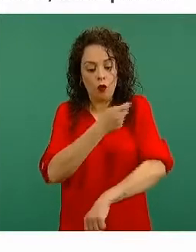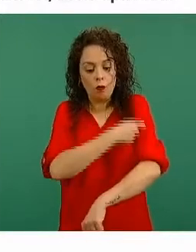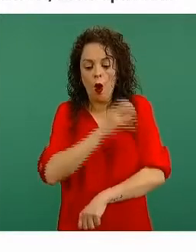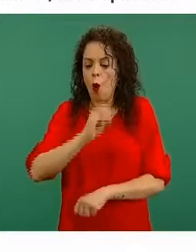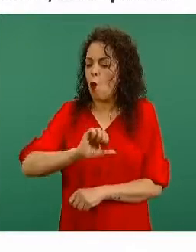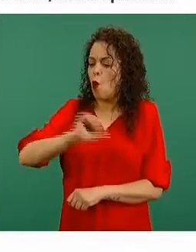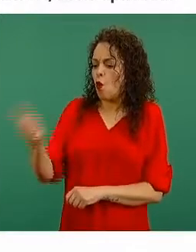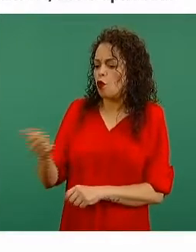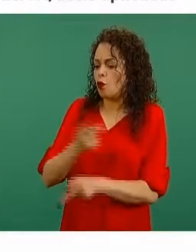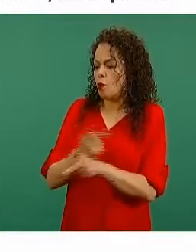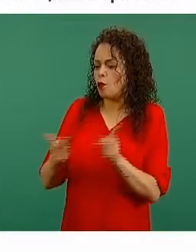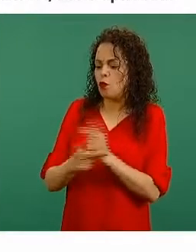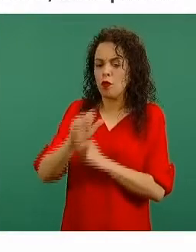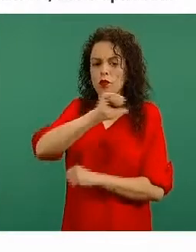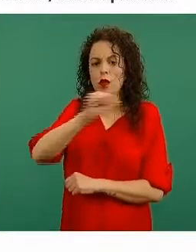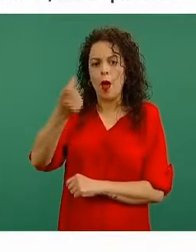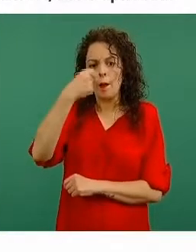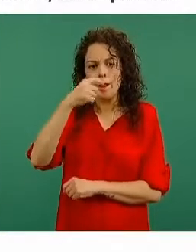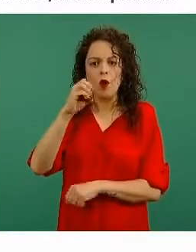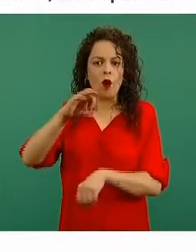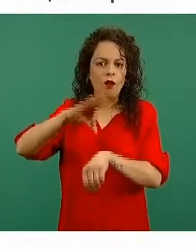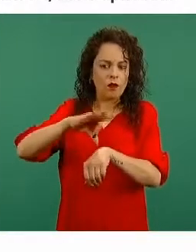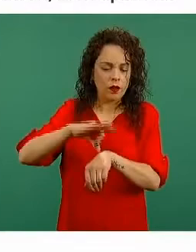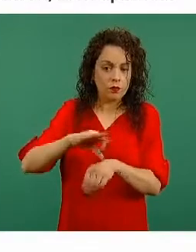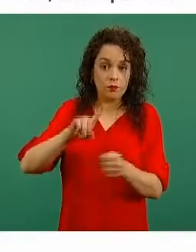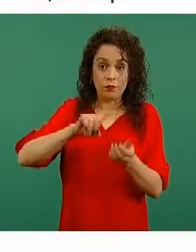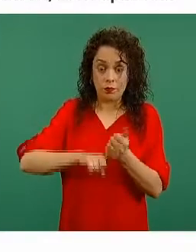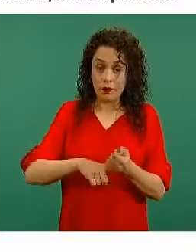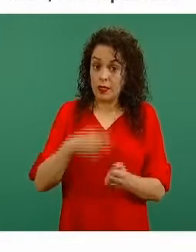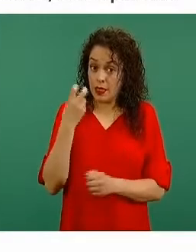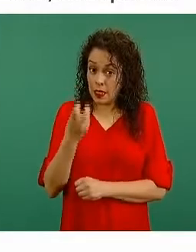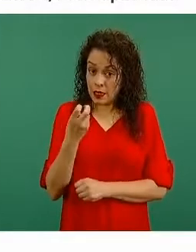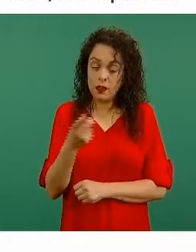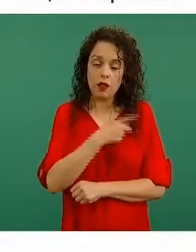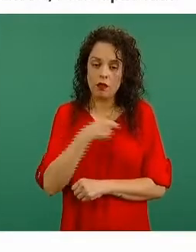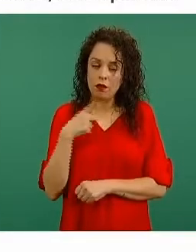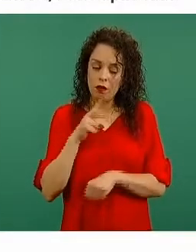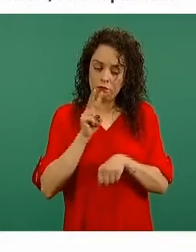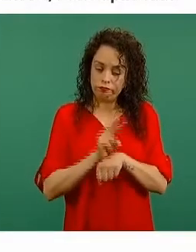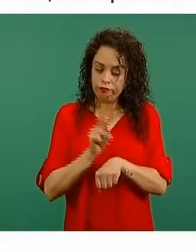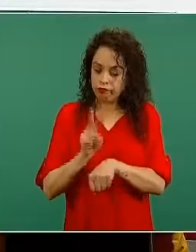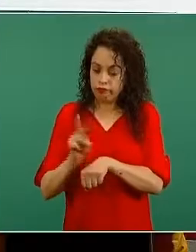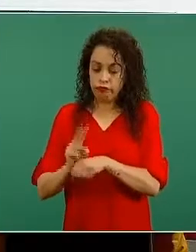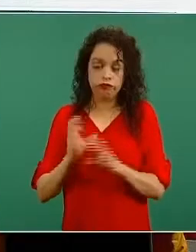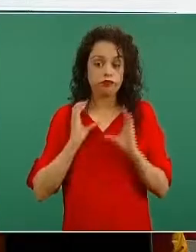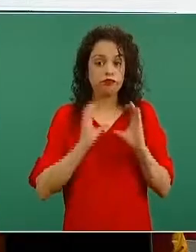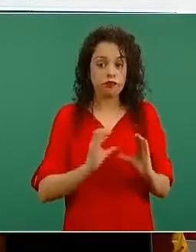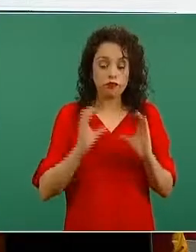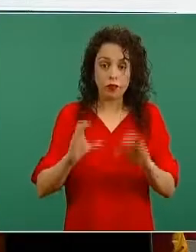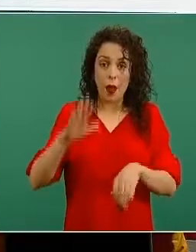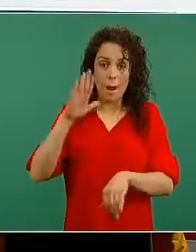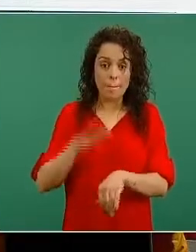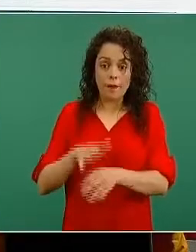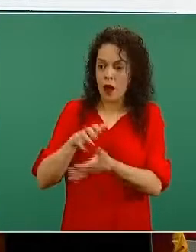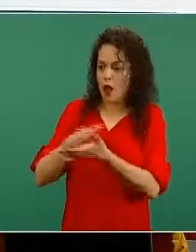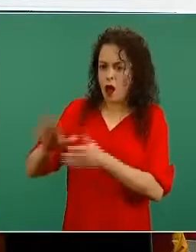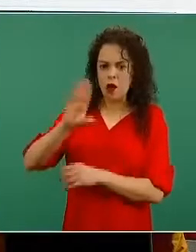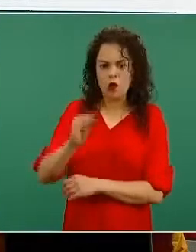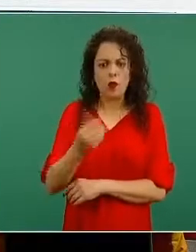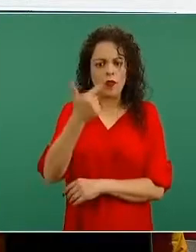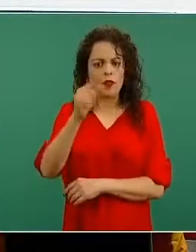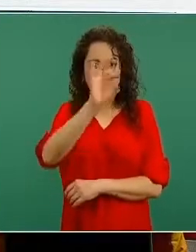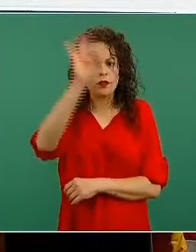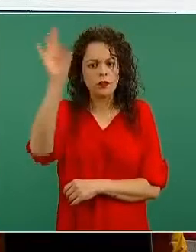farmacéuticos, y son situaciones que deben ser vigiladas y observadas. En su enorme mayoría,